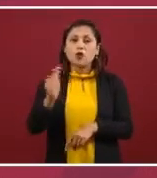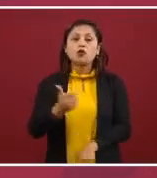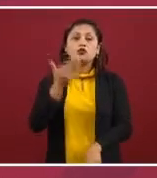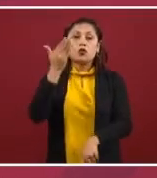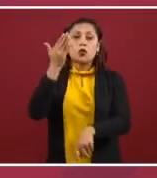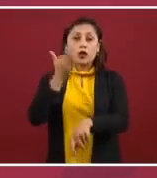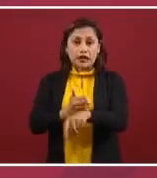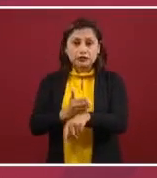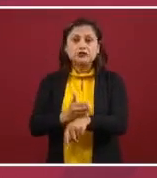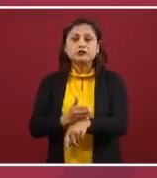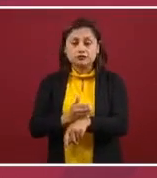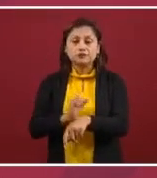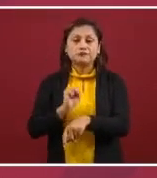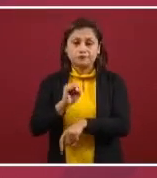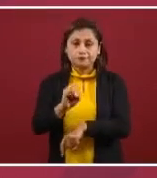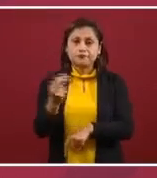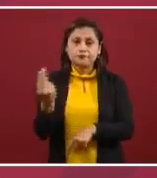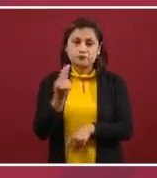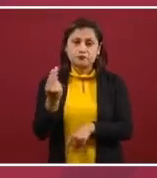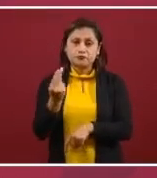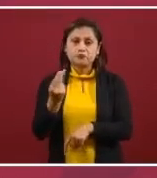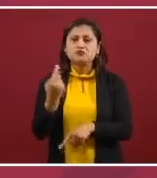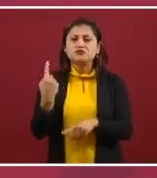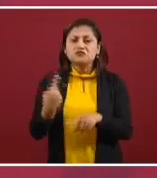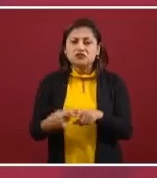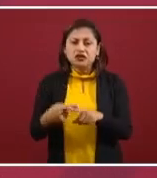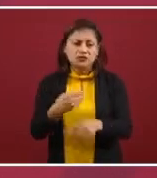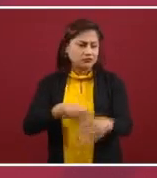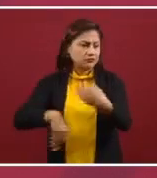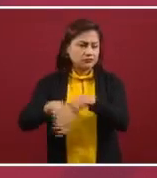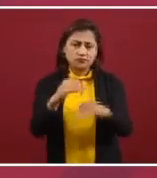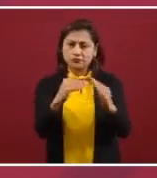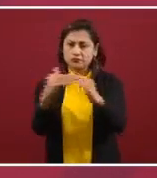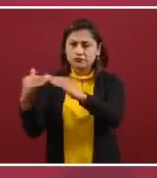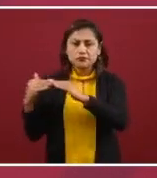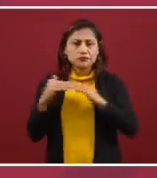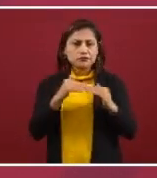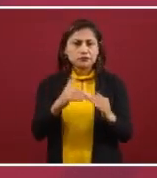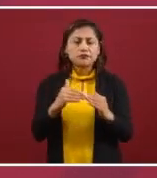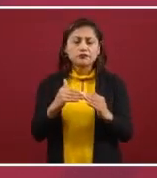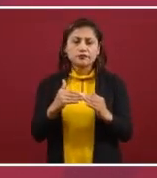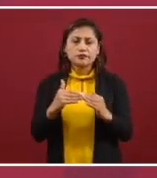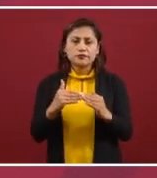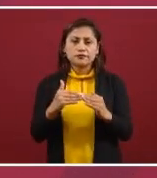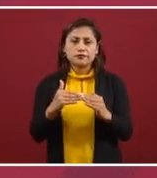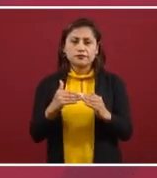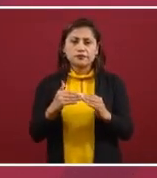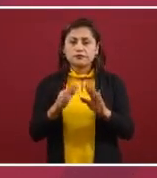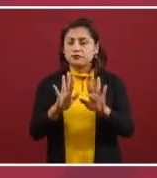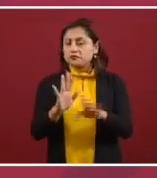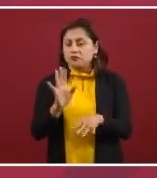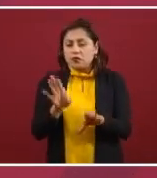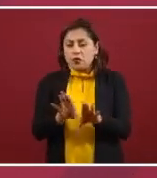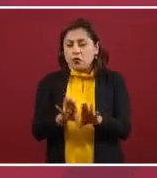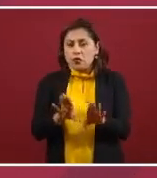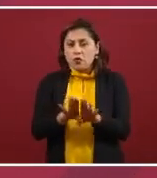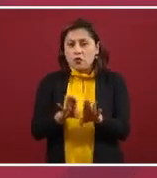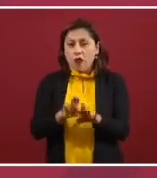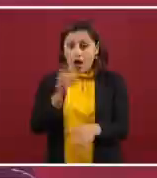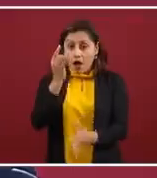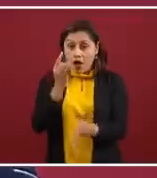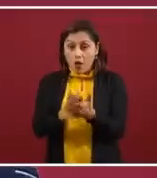es decir, que no solo se castigue al de